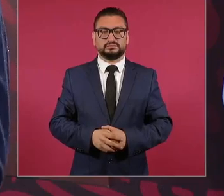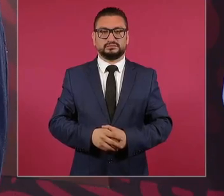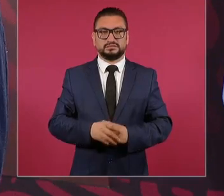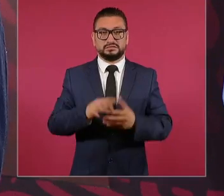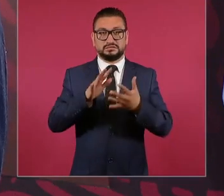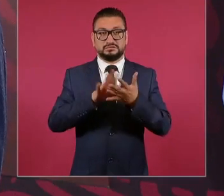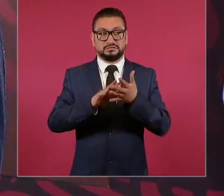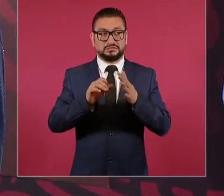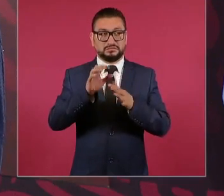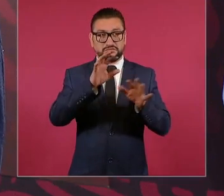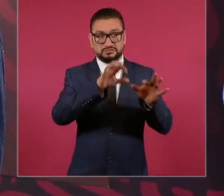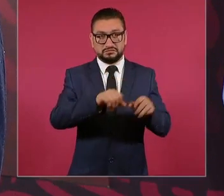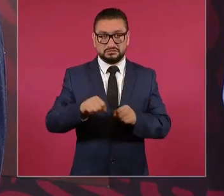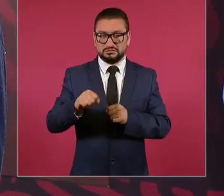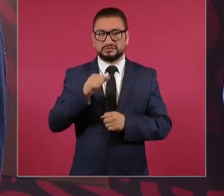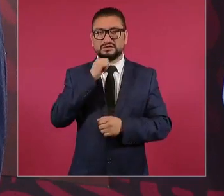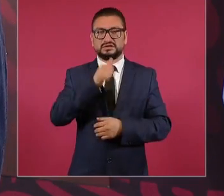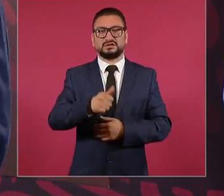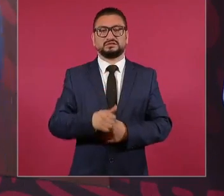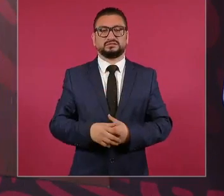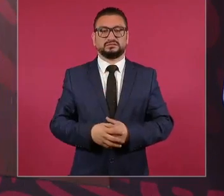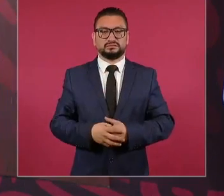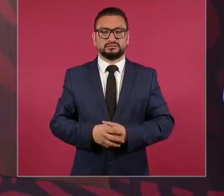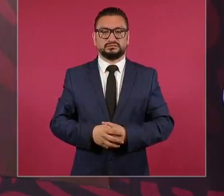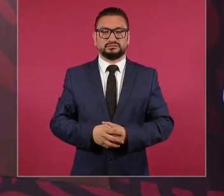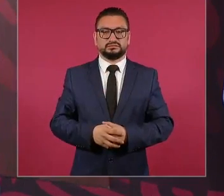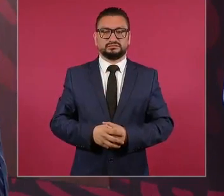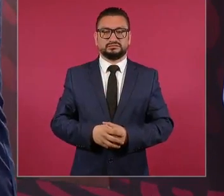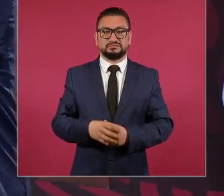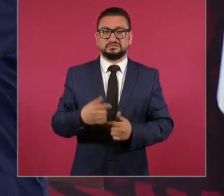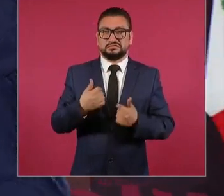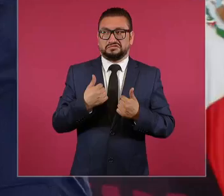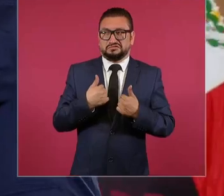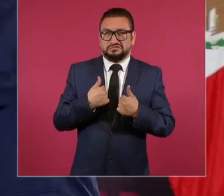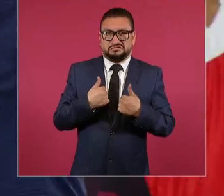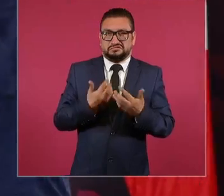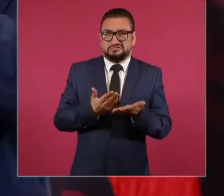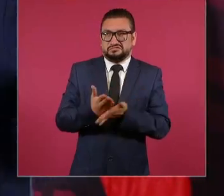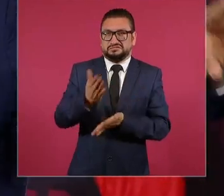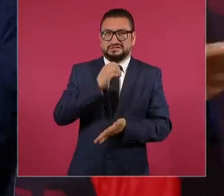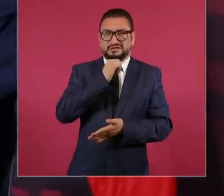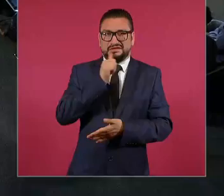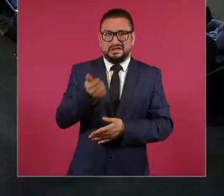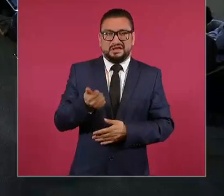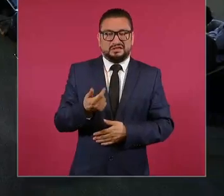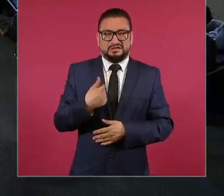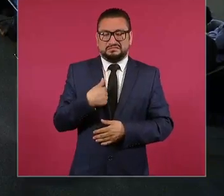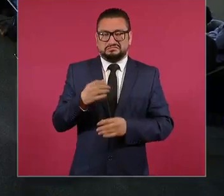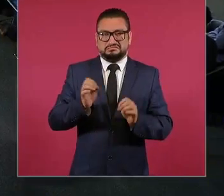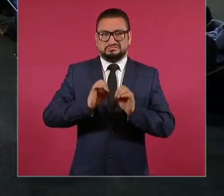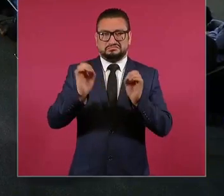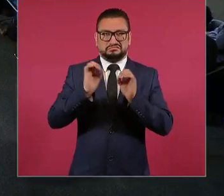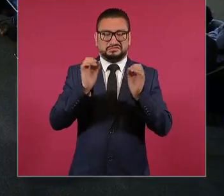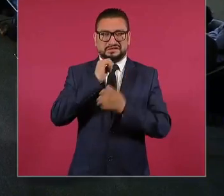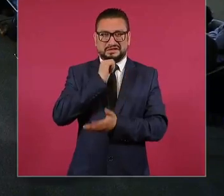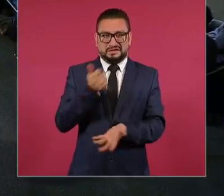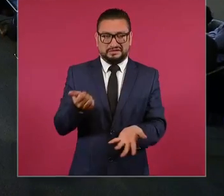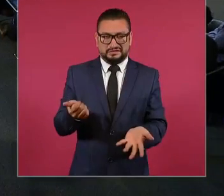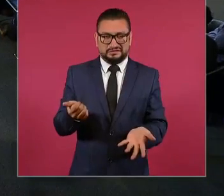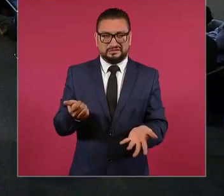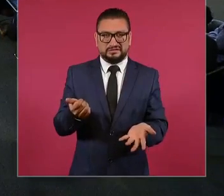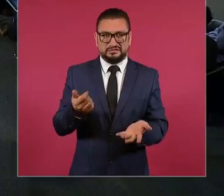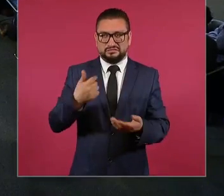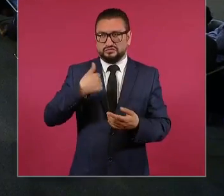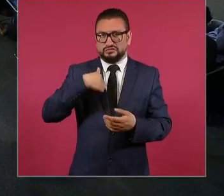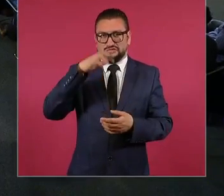de aprehensión. Cuando no tenía yo nada absolutamente quiebre, porque soy